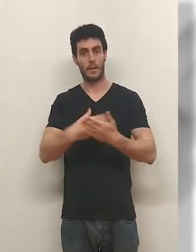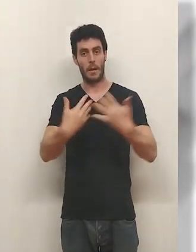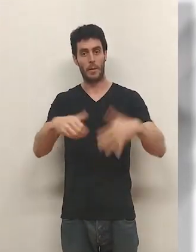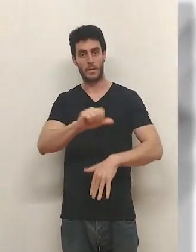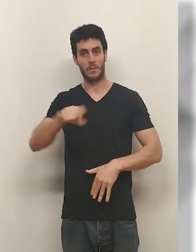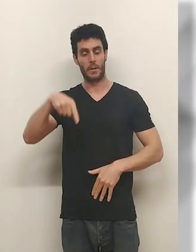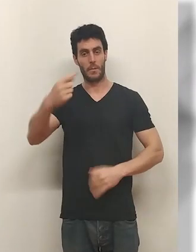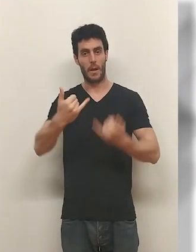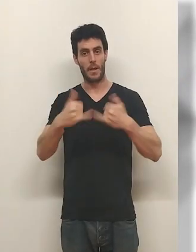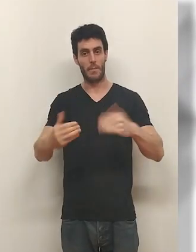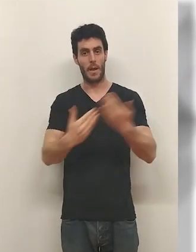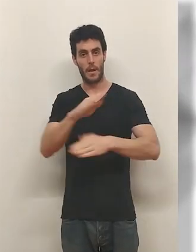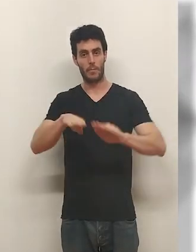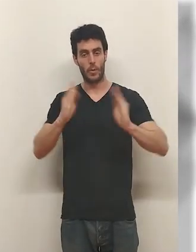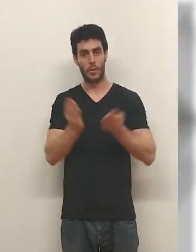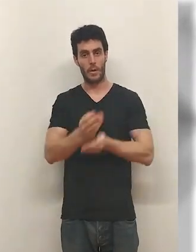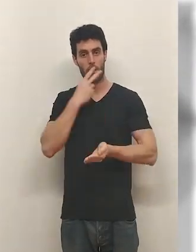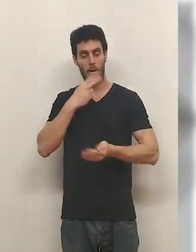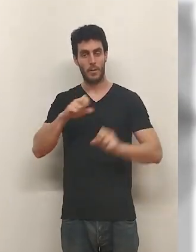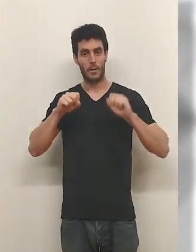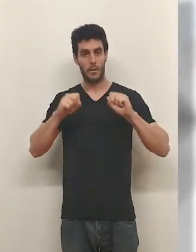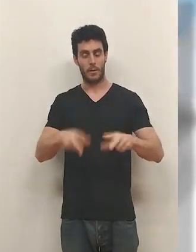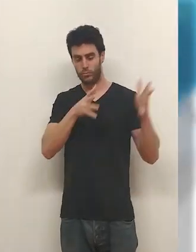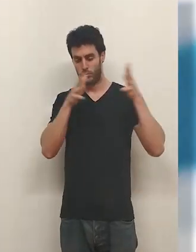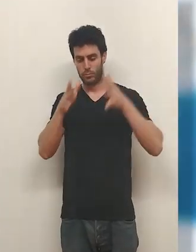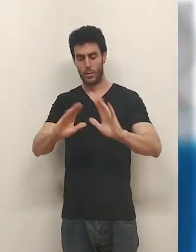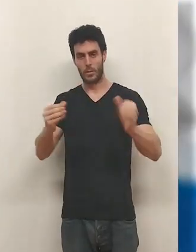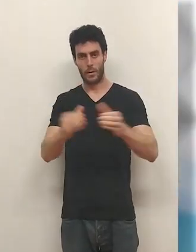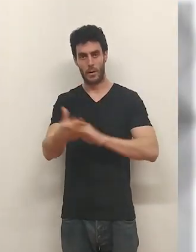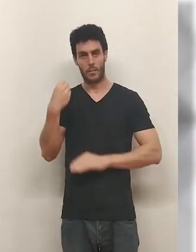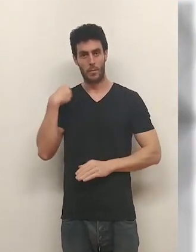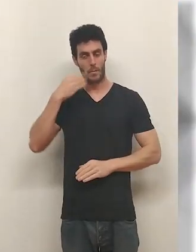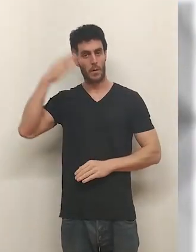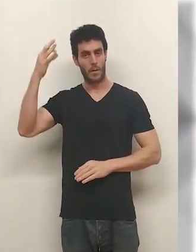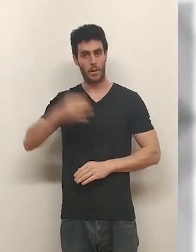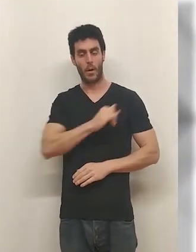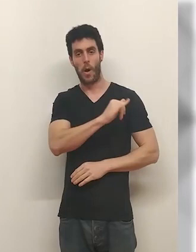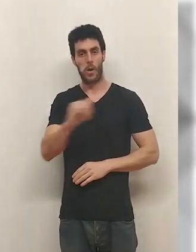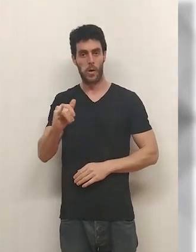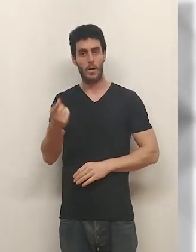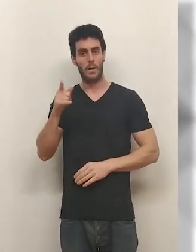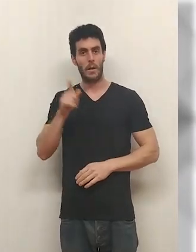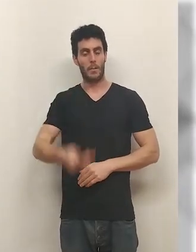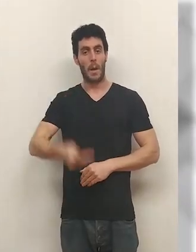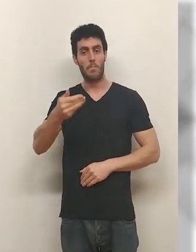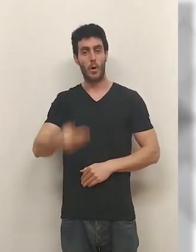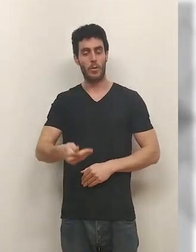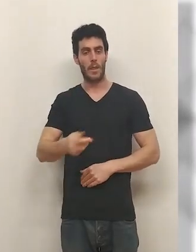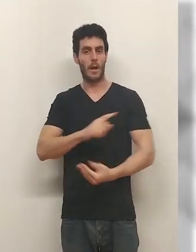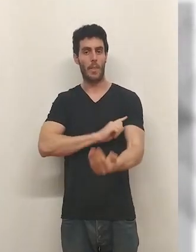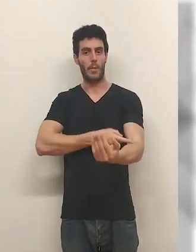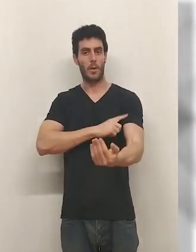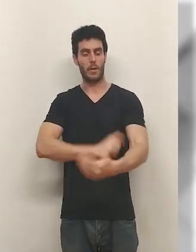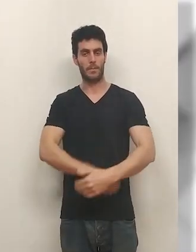miércoles, Día Mundial sin Tabaco, se ponga el acento en este colectivo, en los riesgos que existen y en la importancia de la